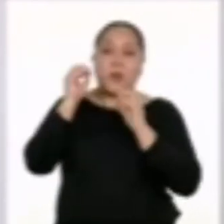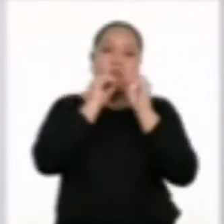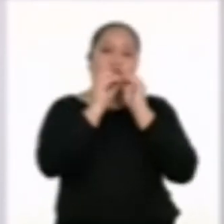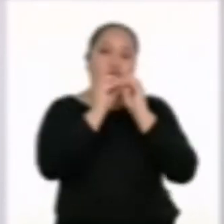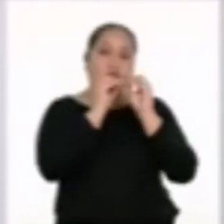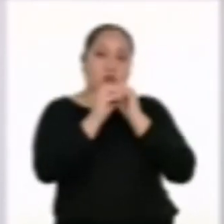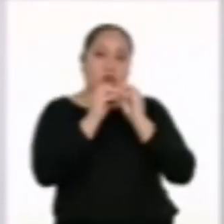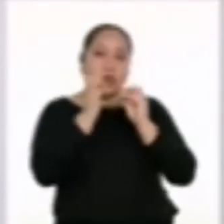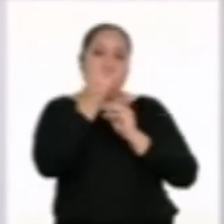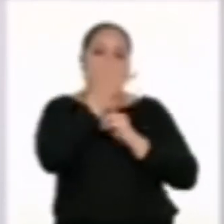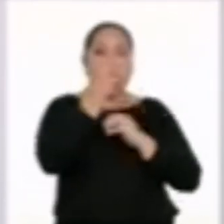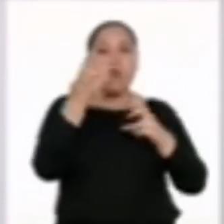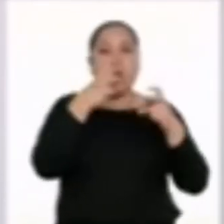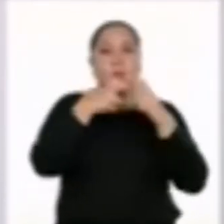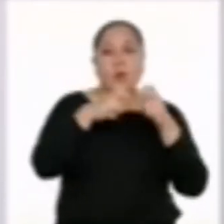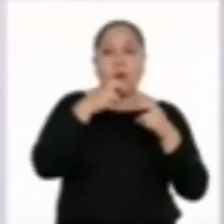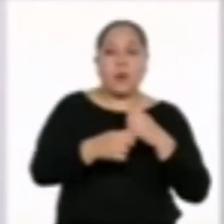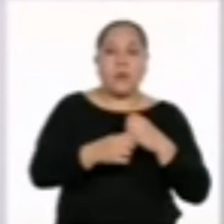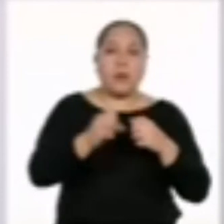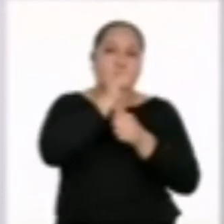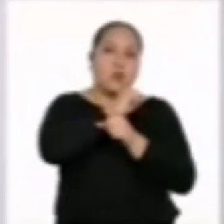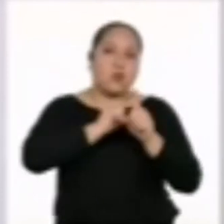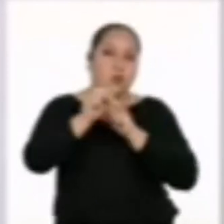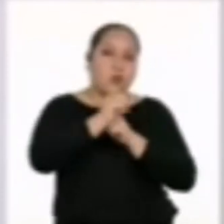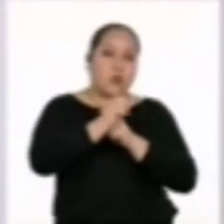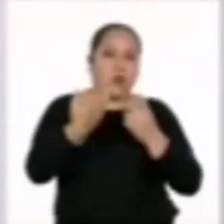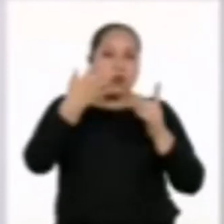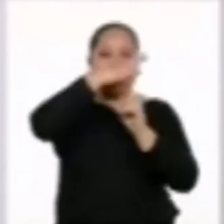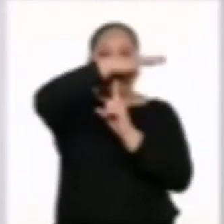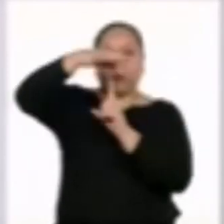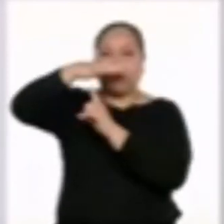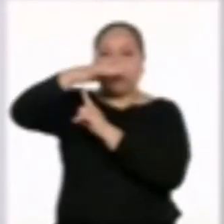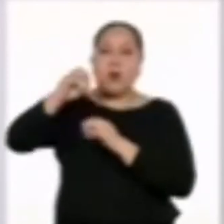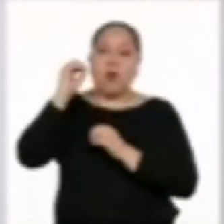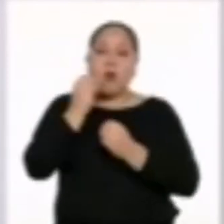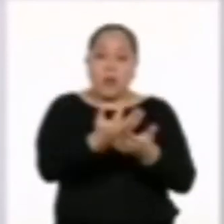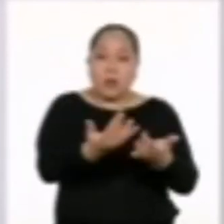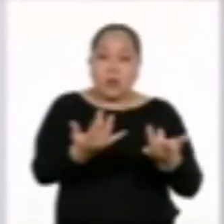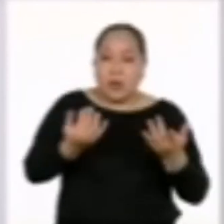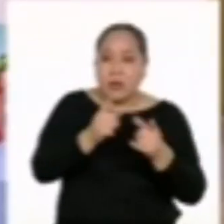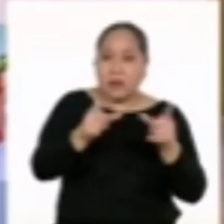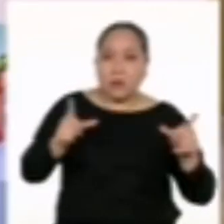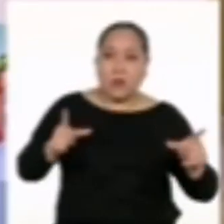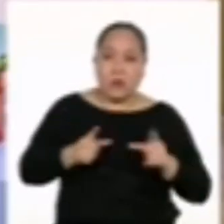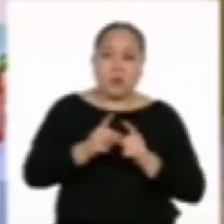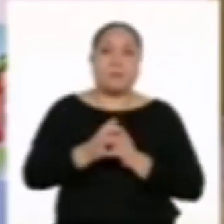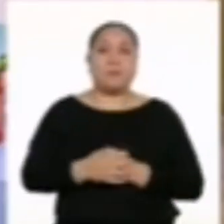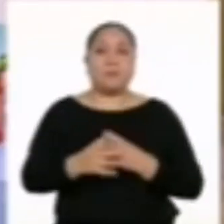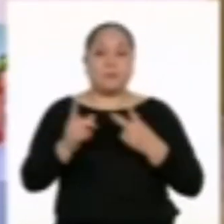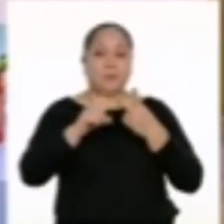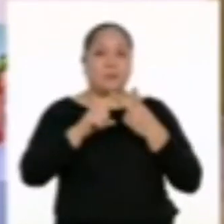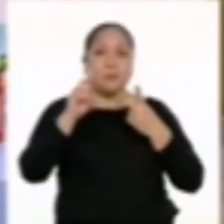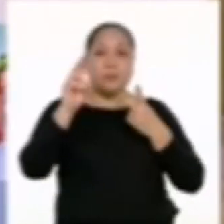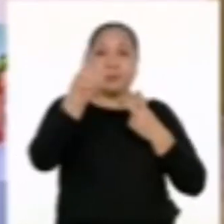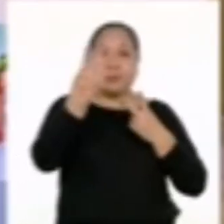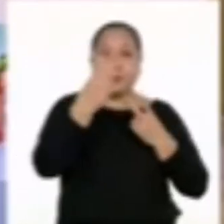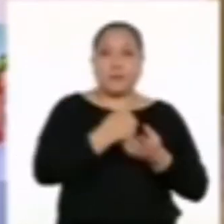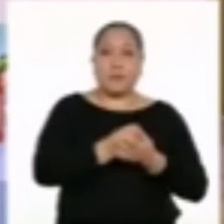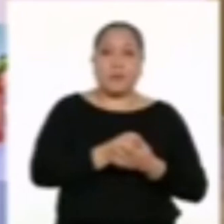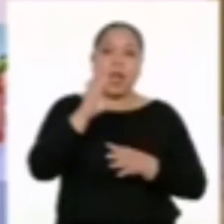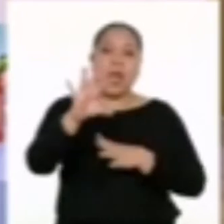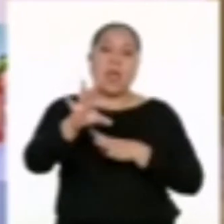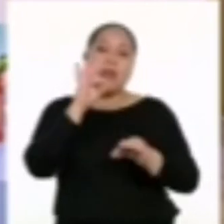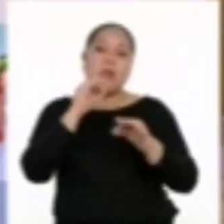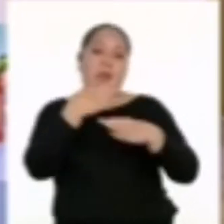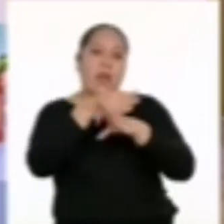poder solucionar ciertos conflictos sociales, ambientales o territoriales. El segundo paso es elegir